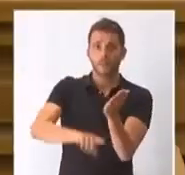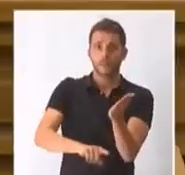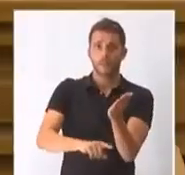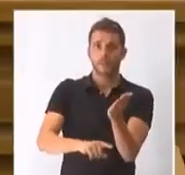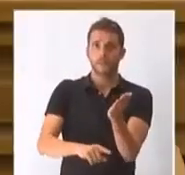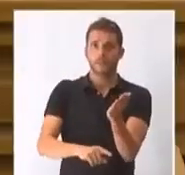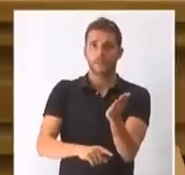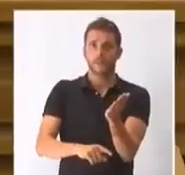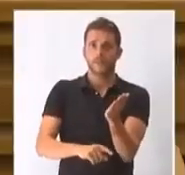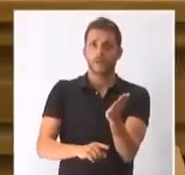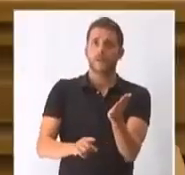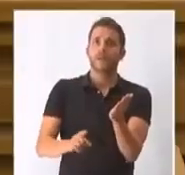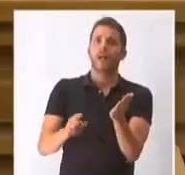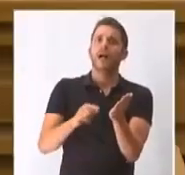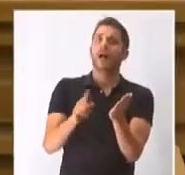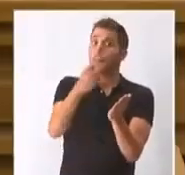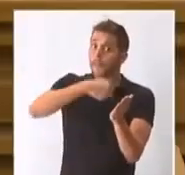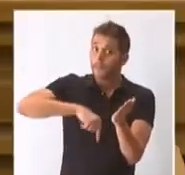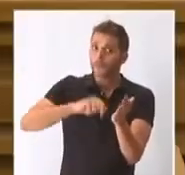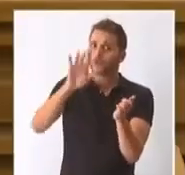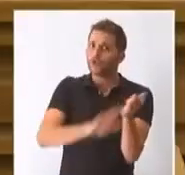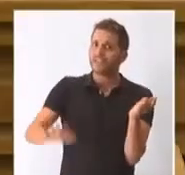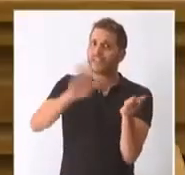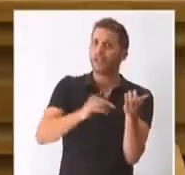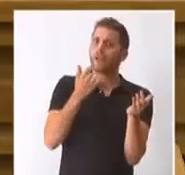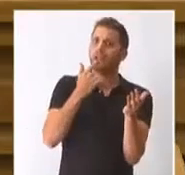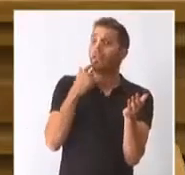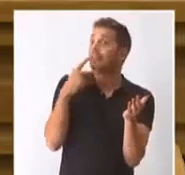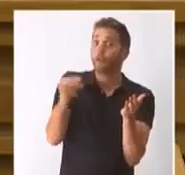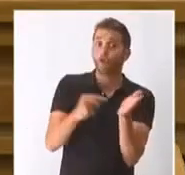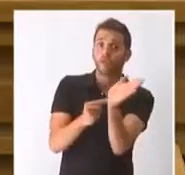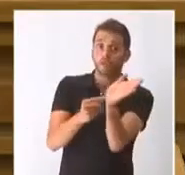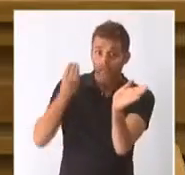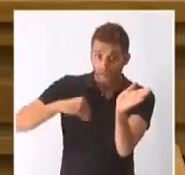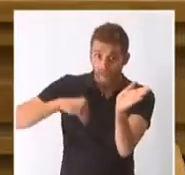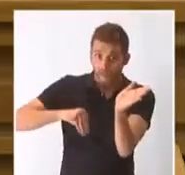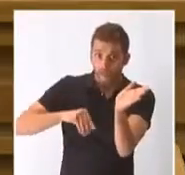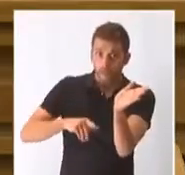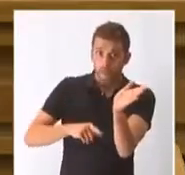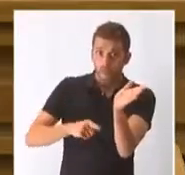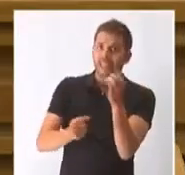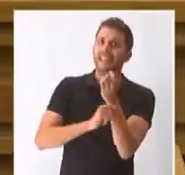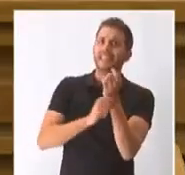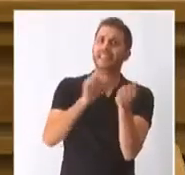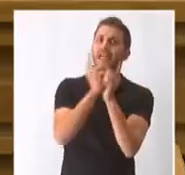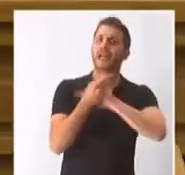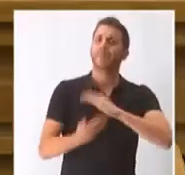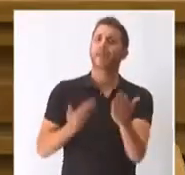a sus dirigentes nacionales negándose y rechazando la y pidiendo que cambiar la estrategia